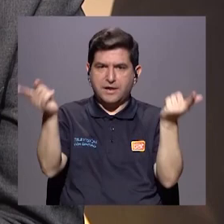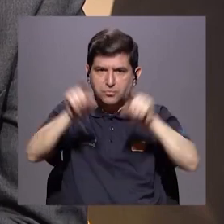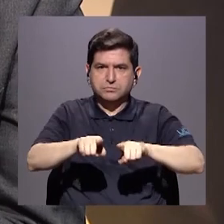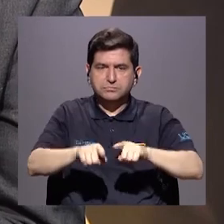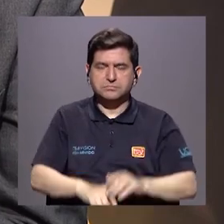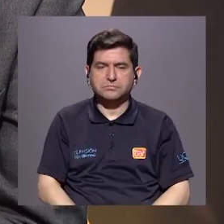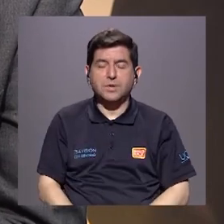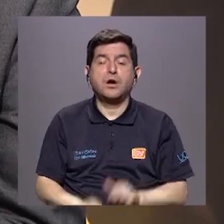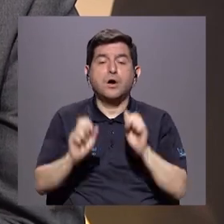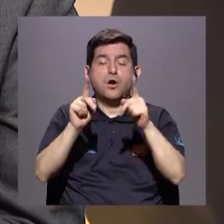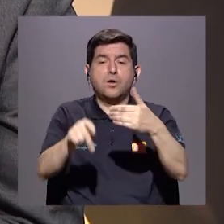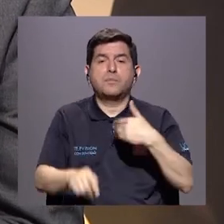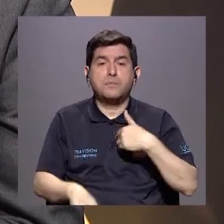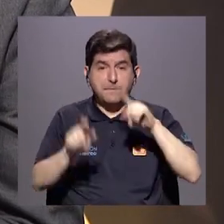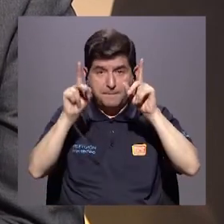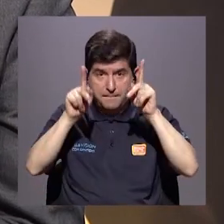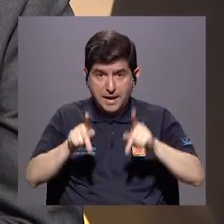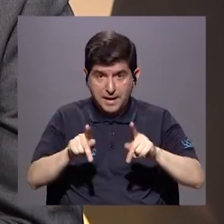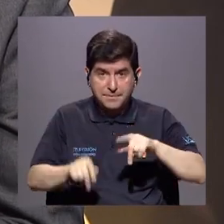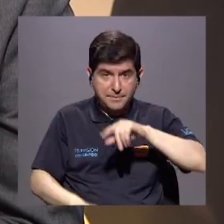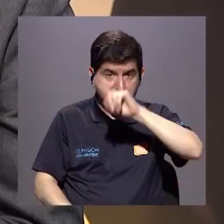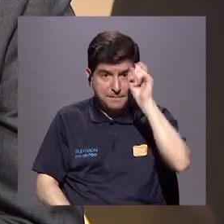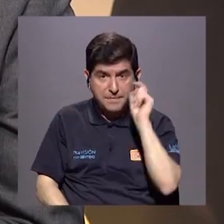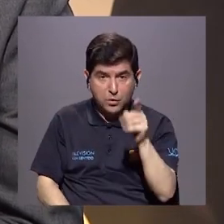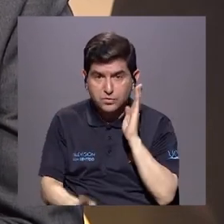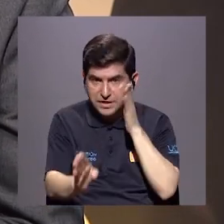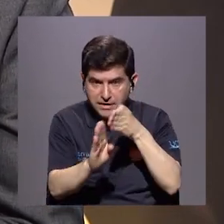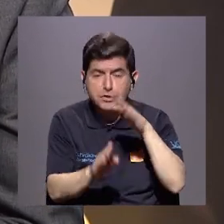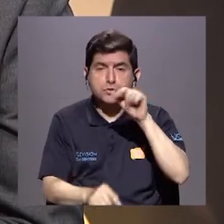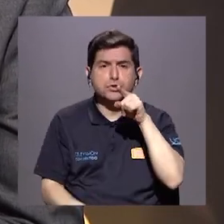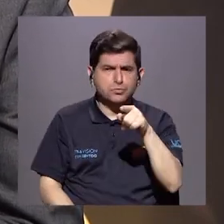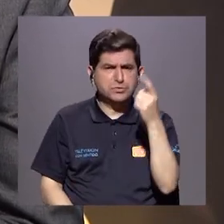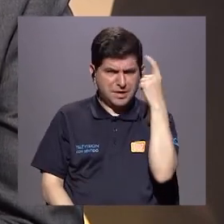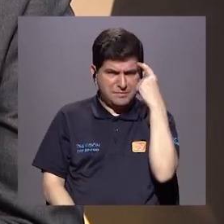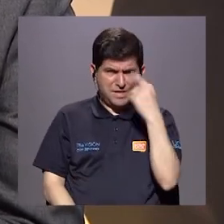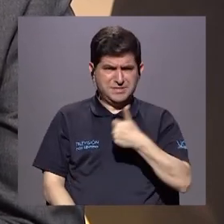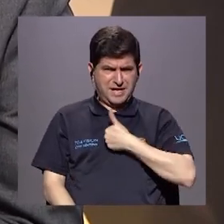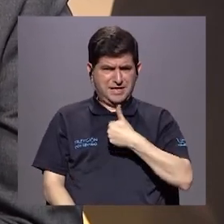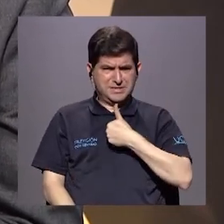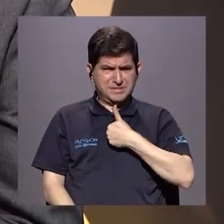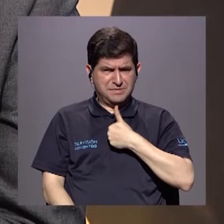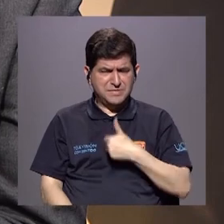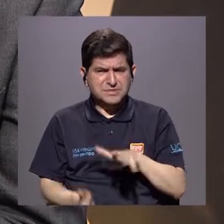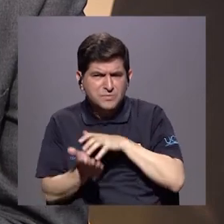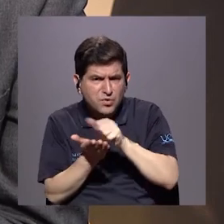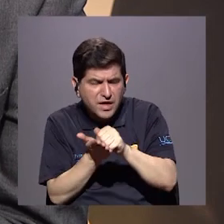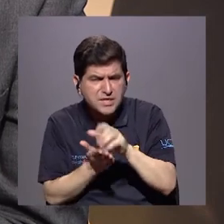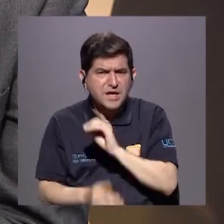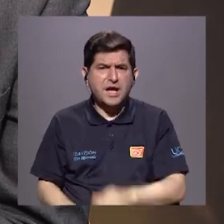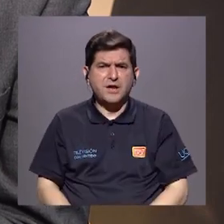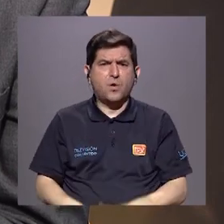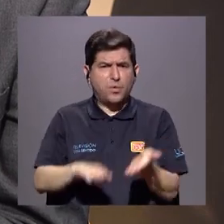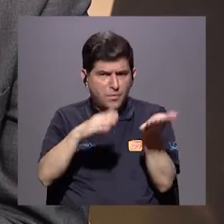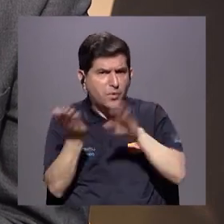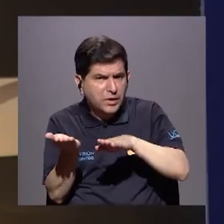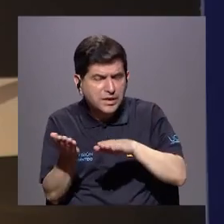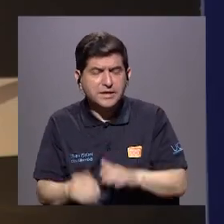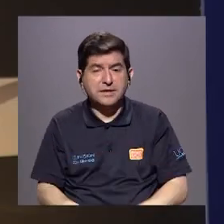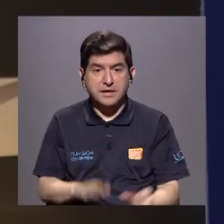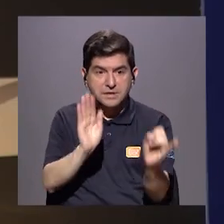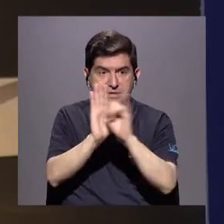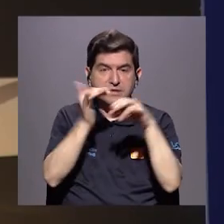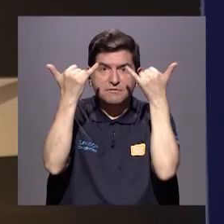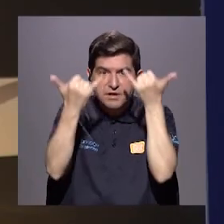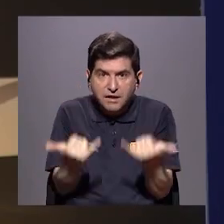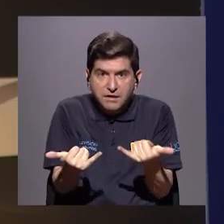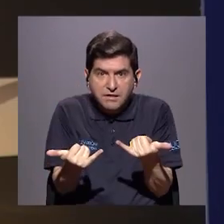eso no sólo por preguntarle a la persona directamente directamente estás pensando en hacerte daño estás pensando en acabar con tu vida identificamos efectivamente ahí